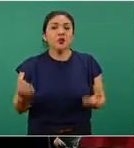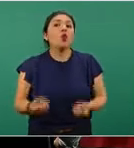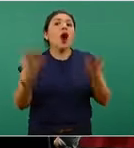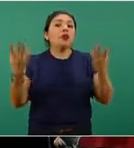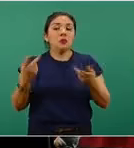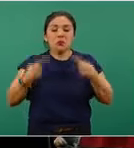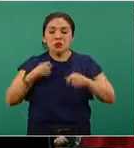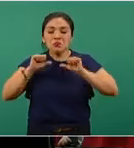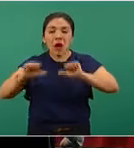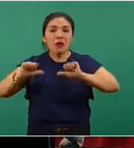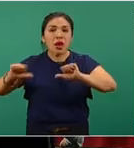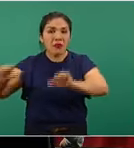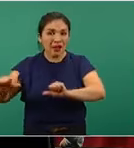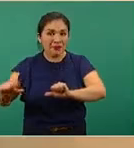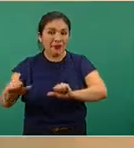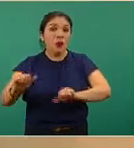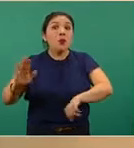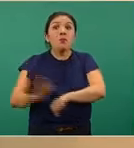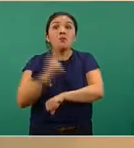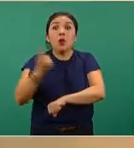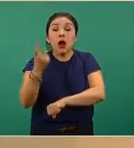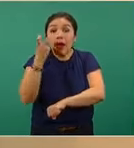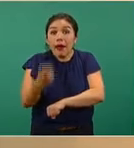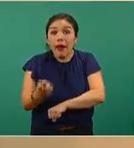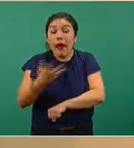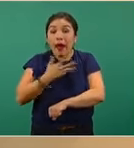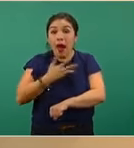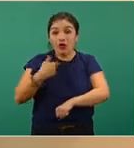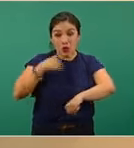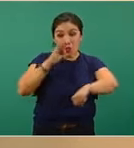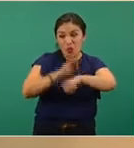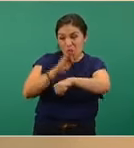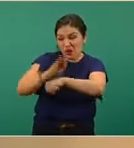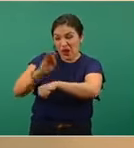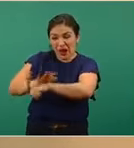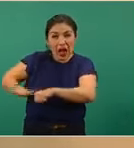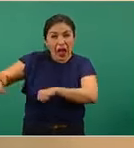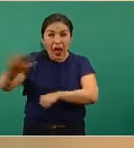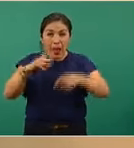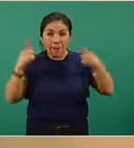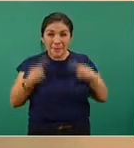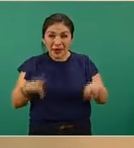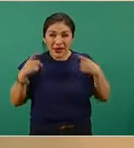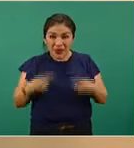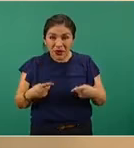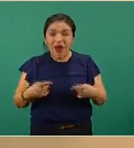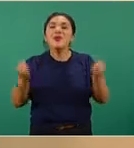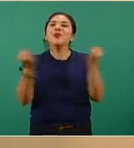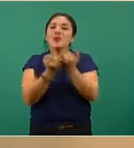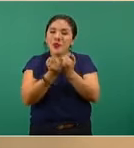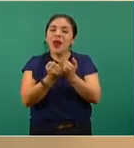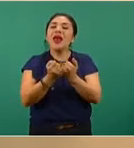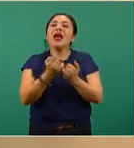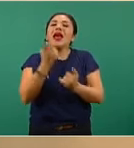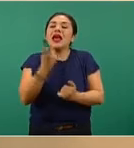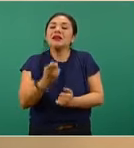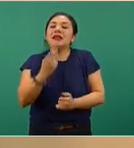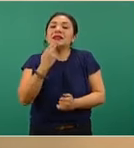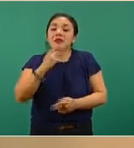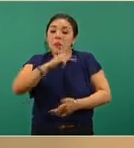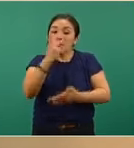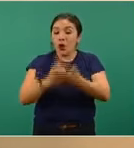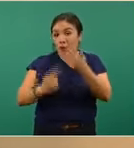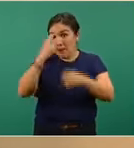cantidad de muertes. No solamente porque estaremos protegiendo directamente a las personas, sino porque el objetivo del programa